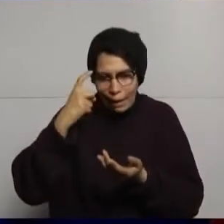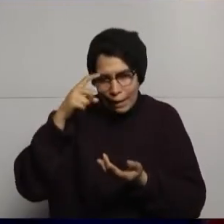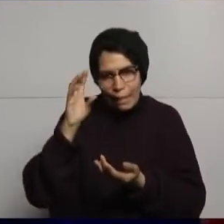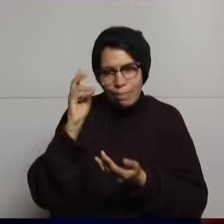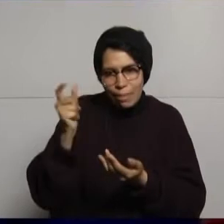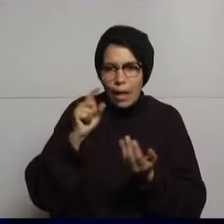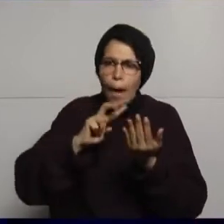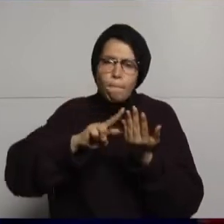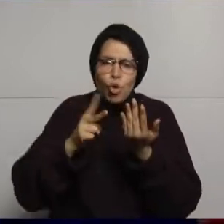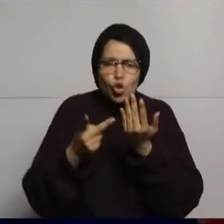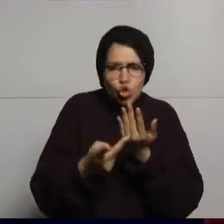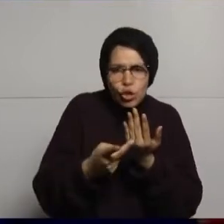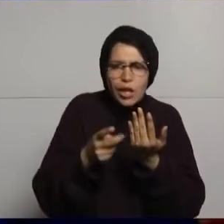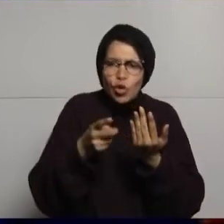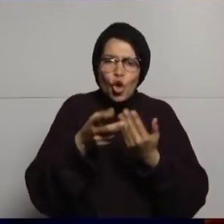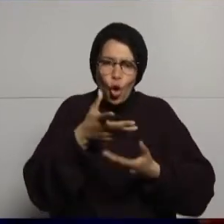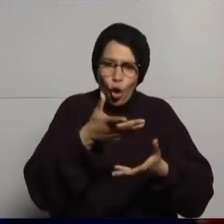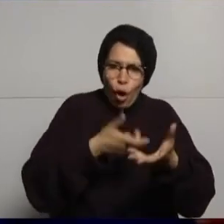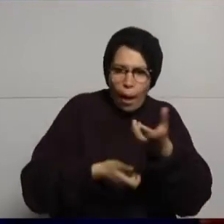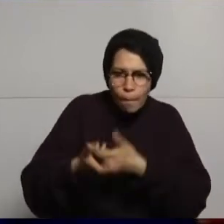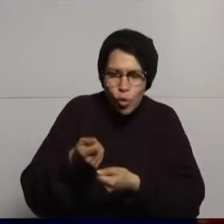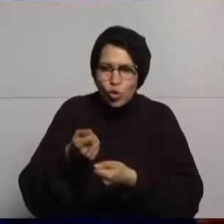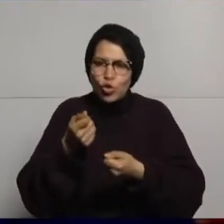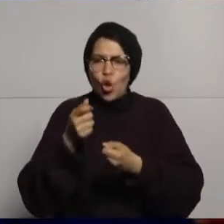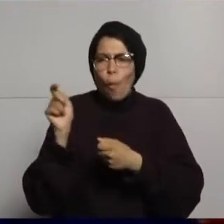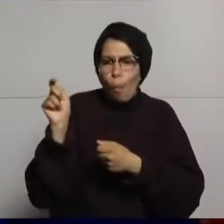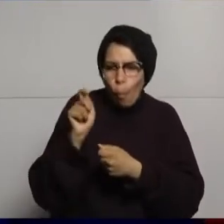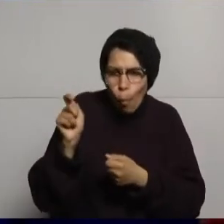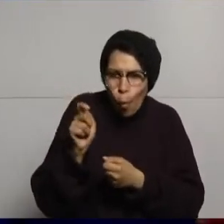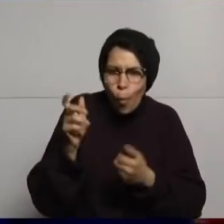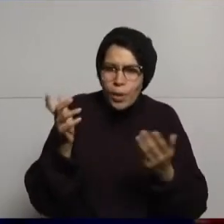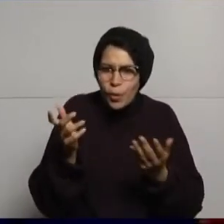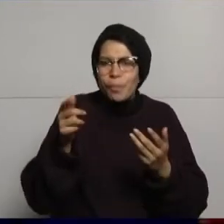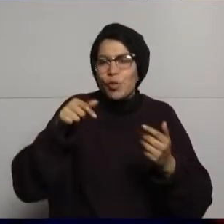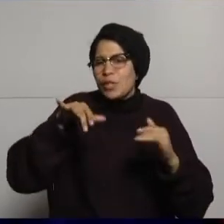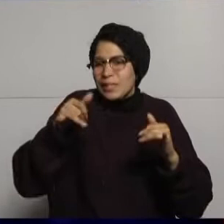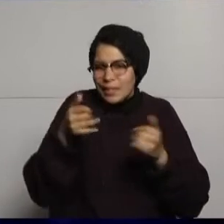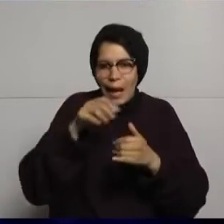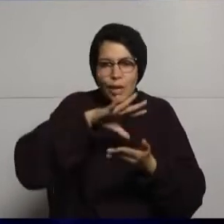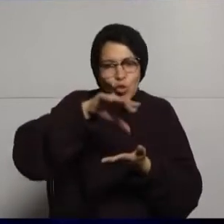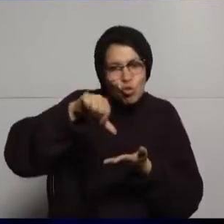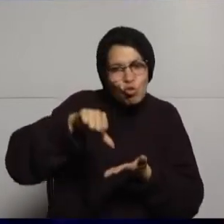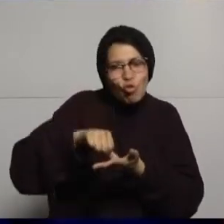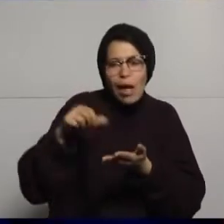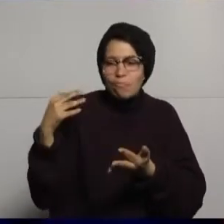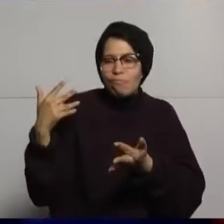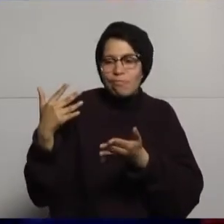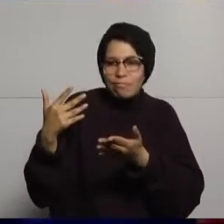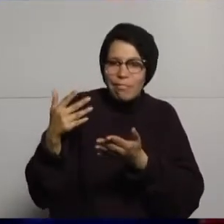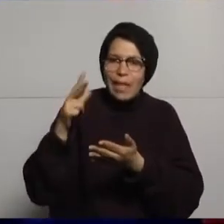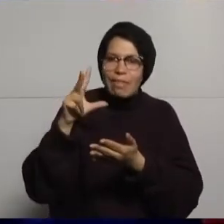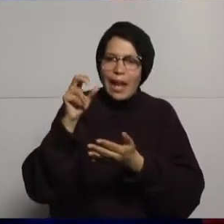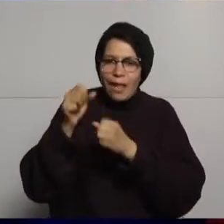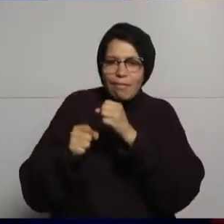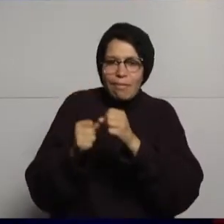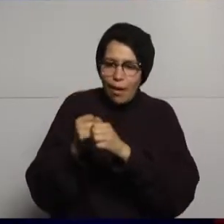empresas privadas, de proyectos públicos. Entonces convertimos la ciudad en un laboratorio con altísima participación y el complejo de niveles de